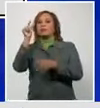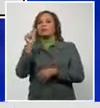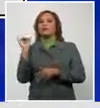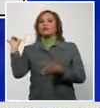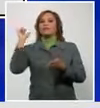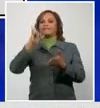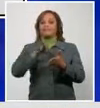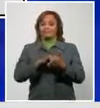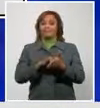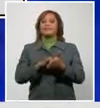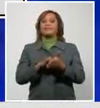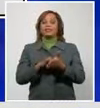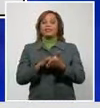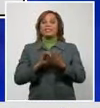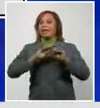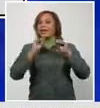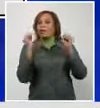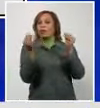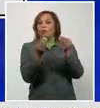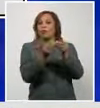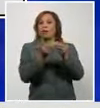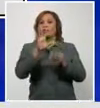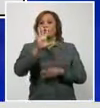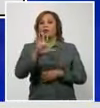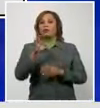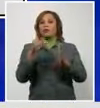en el acumulado de los